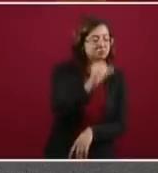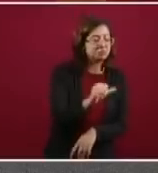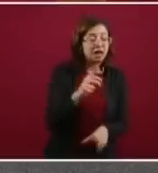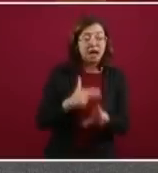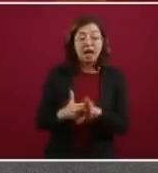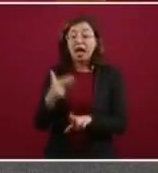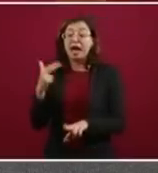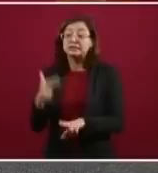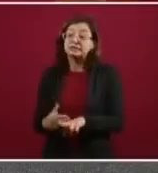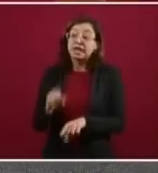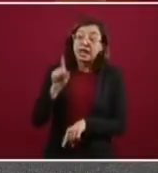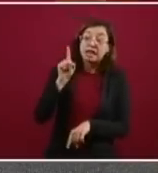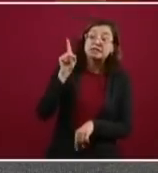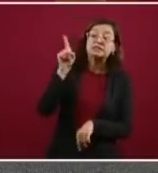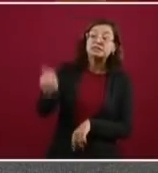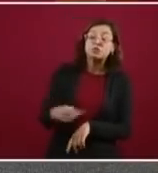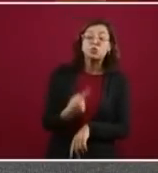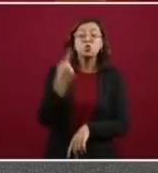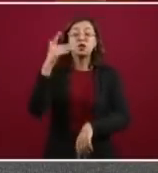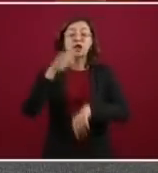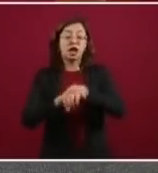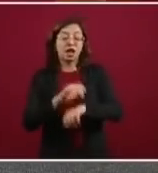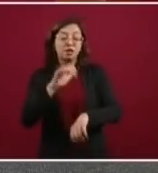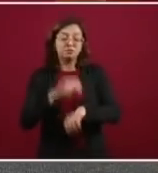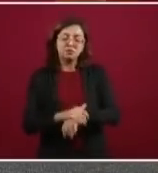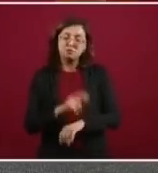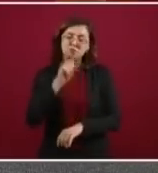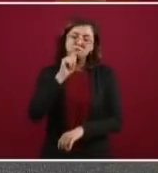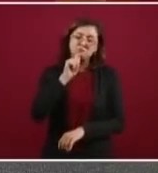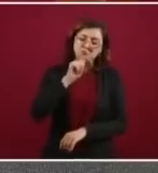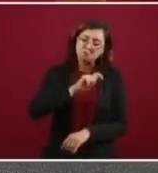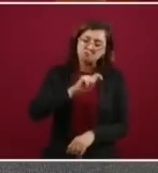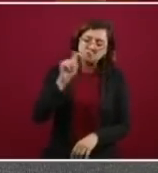hasta que un amigo íntimo,